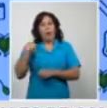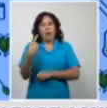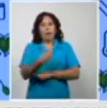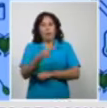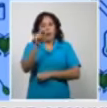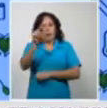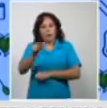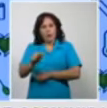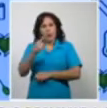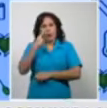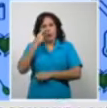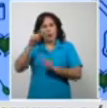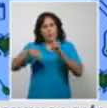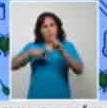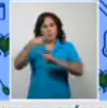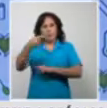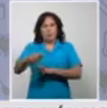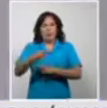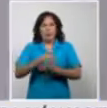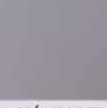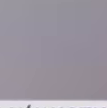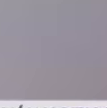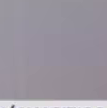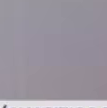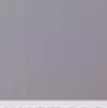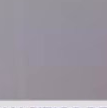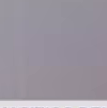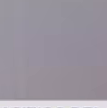Nos vemos en la siguiente conferencia.